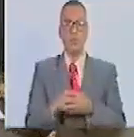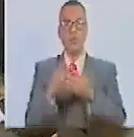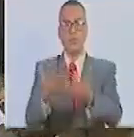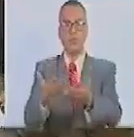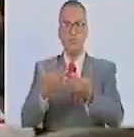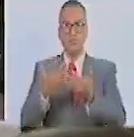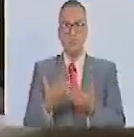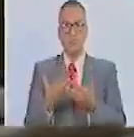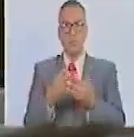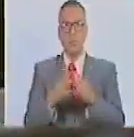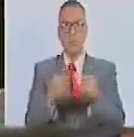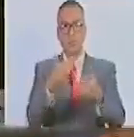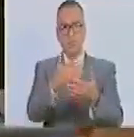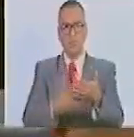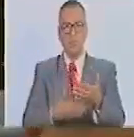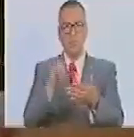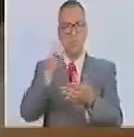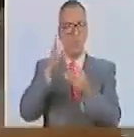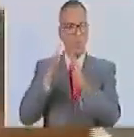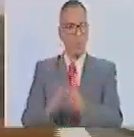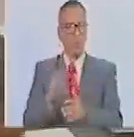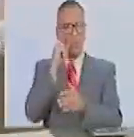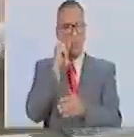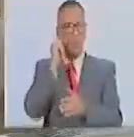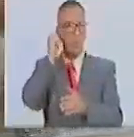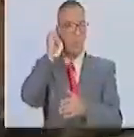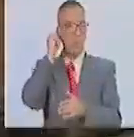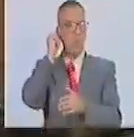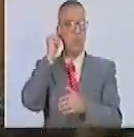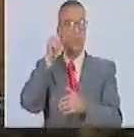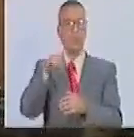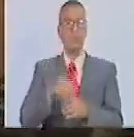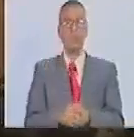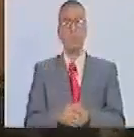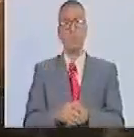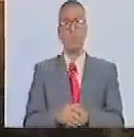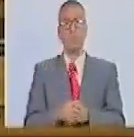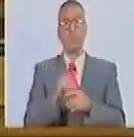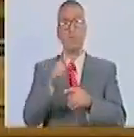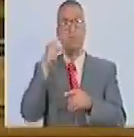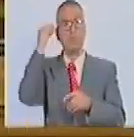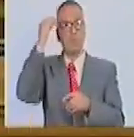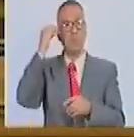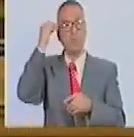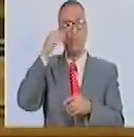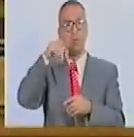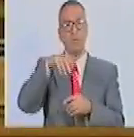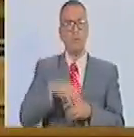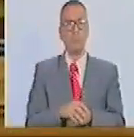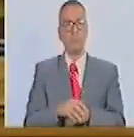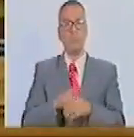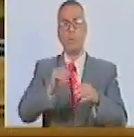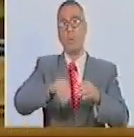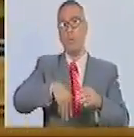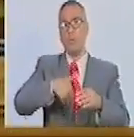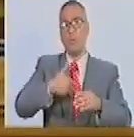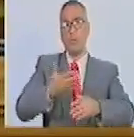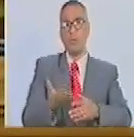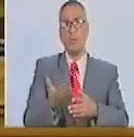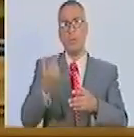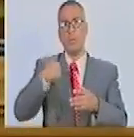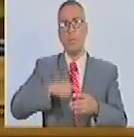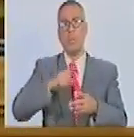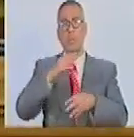recibir las credenciales de venezolanas y de venezolanos que consideren puedan y